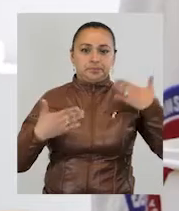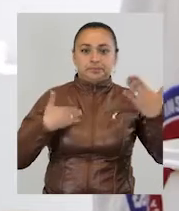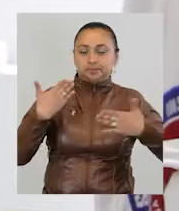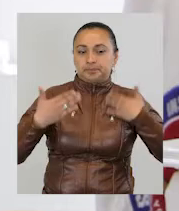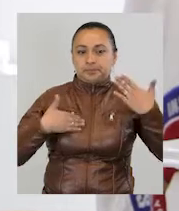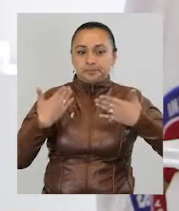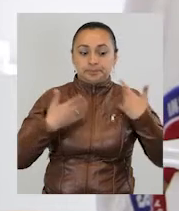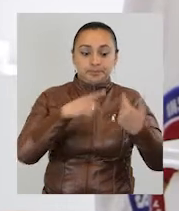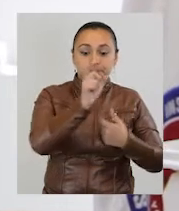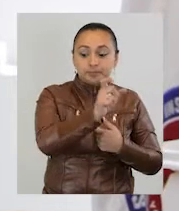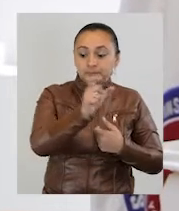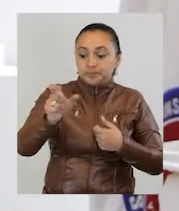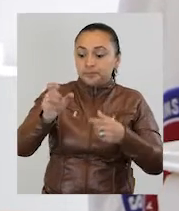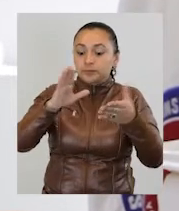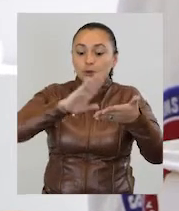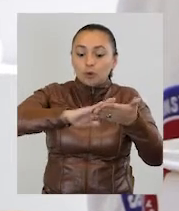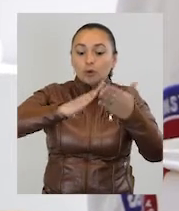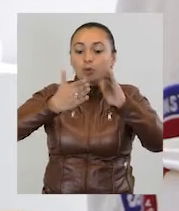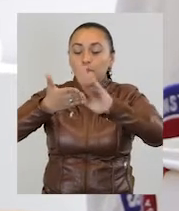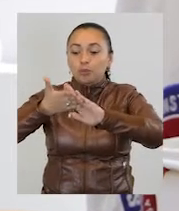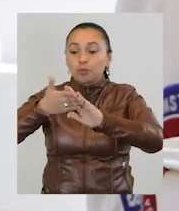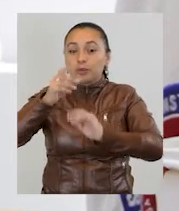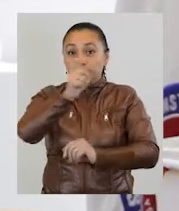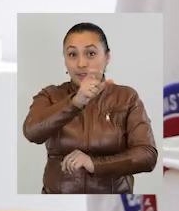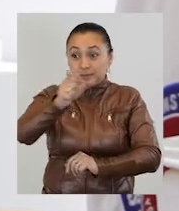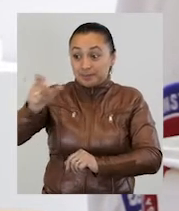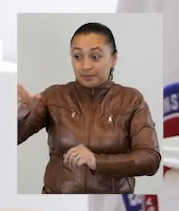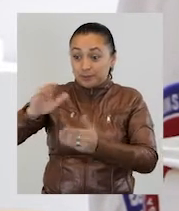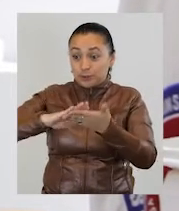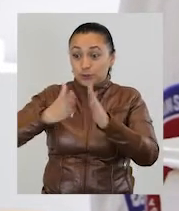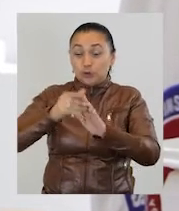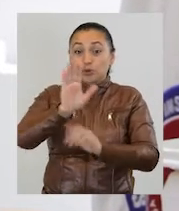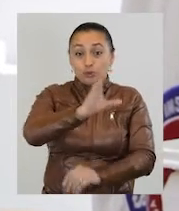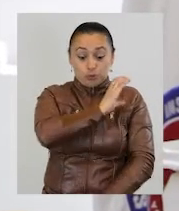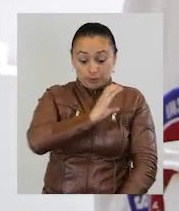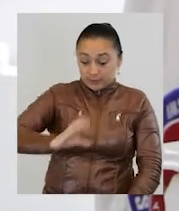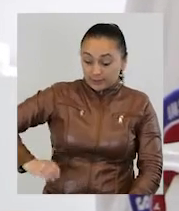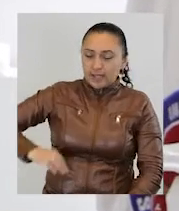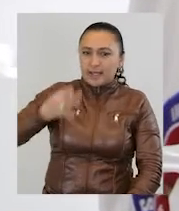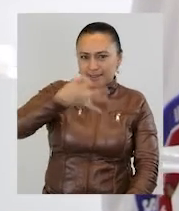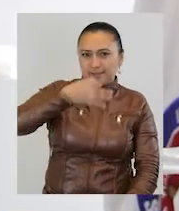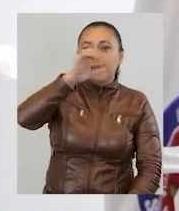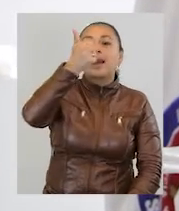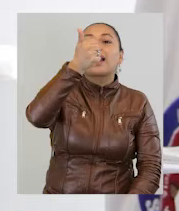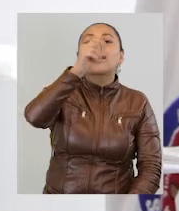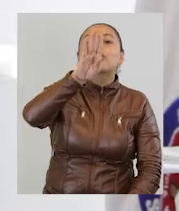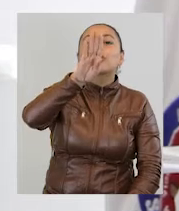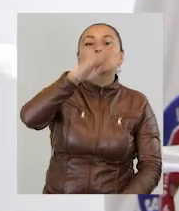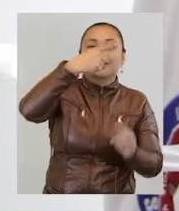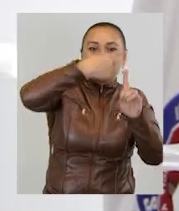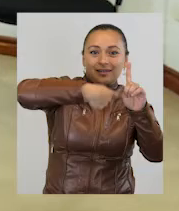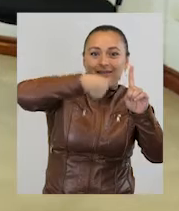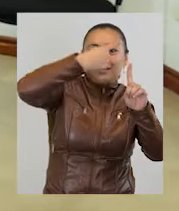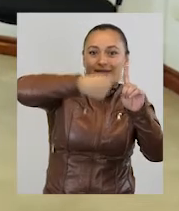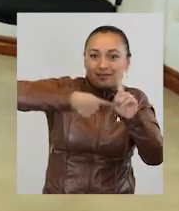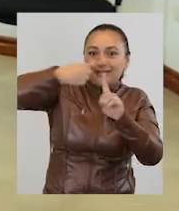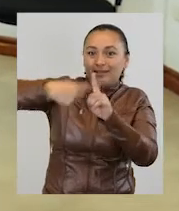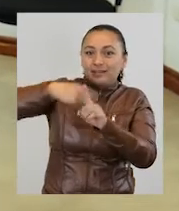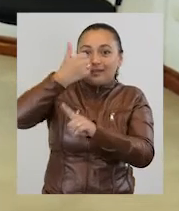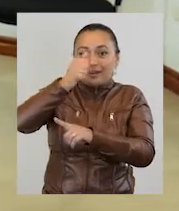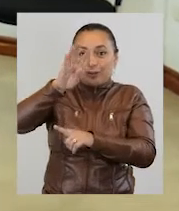Con gran fervor, muchas de nuestras comunidades cristianas, el 14 de cada